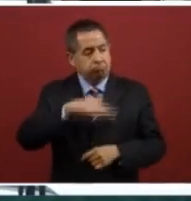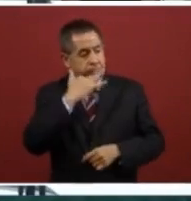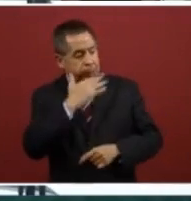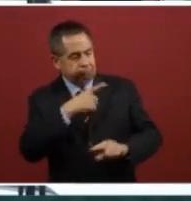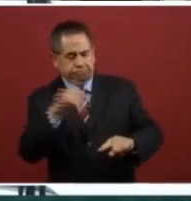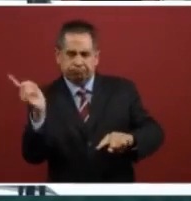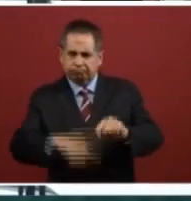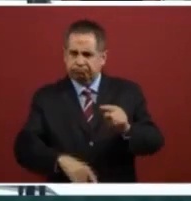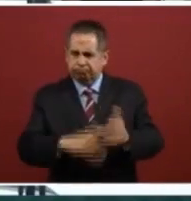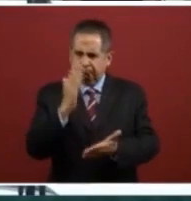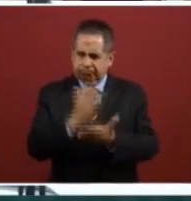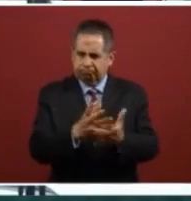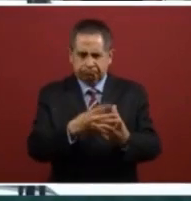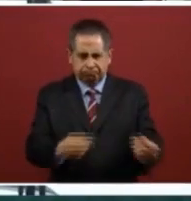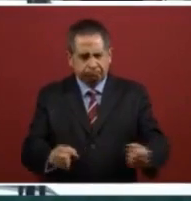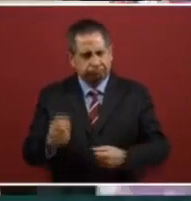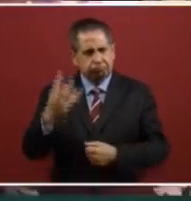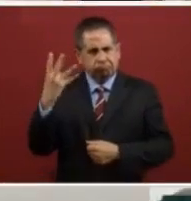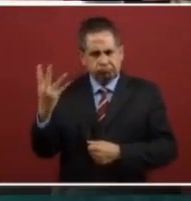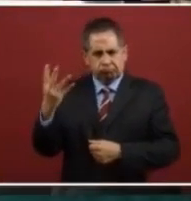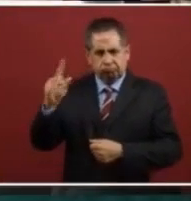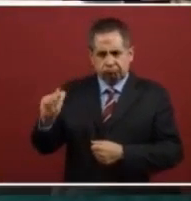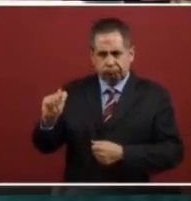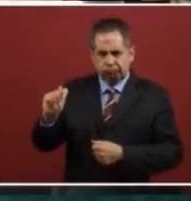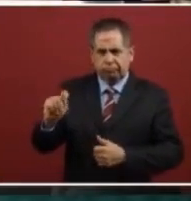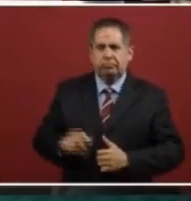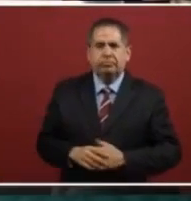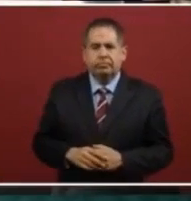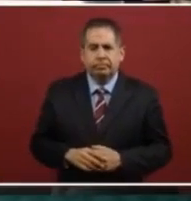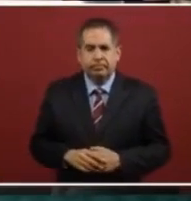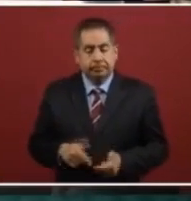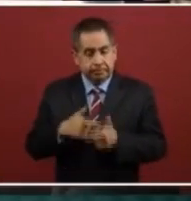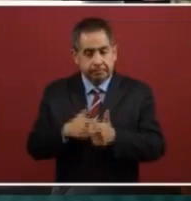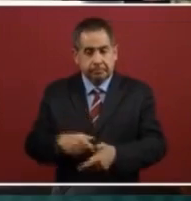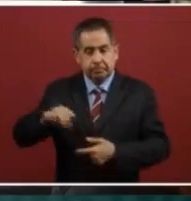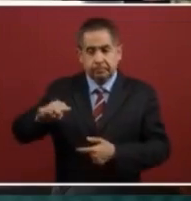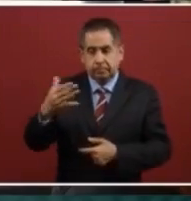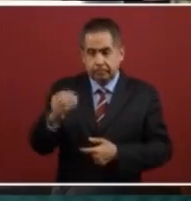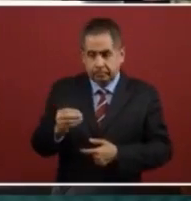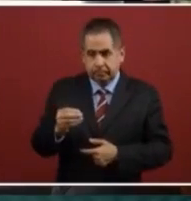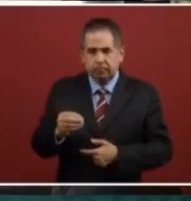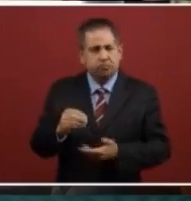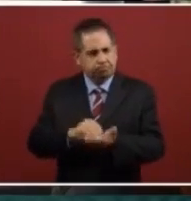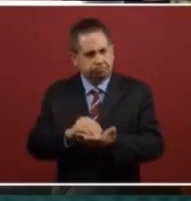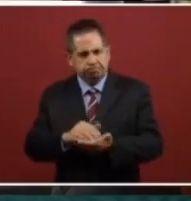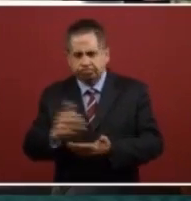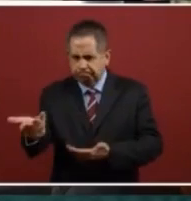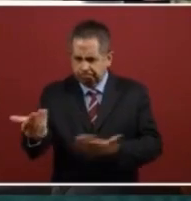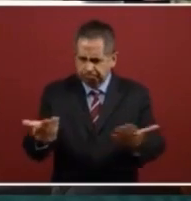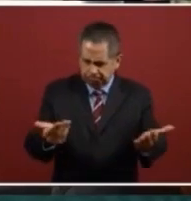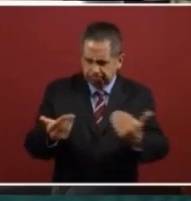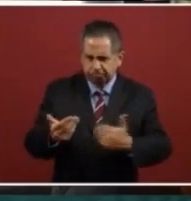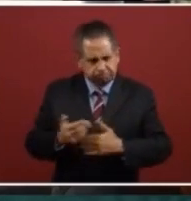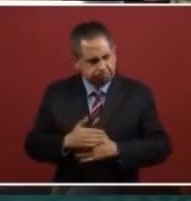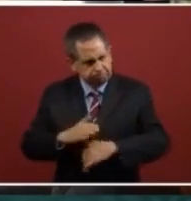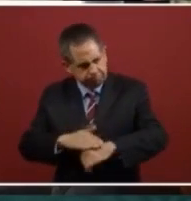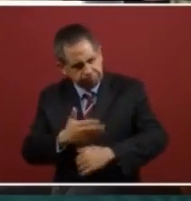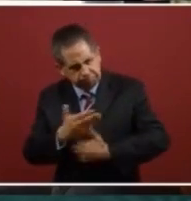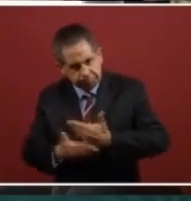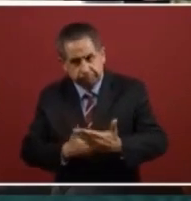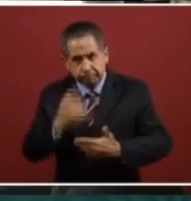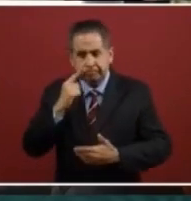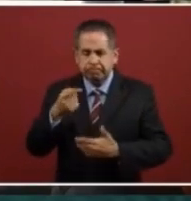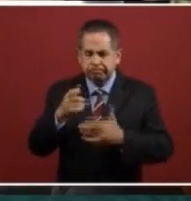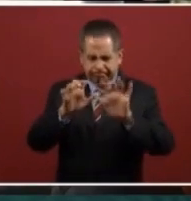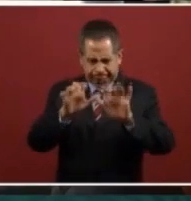corrupción en are esta combating transparency by Seguimos en el mes de being mayo transparent y with. seguimos invitándote a que presentes a la brevedad tu